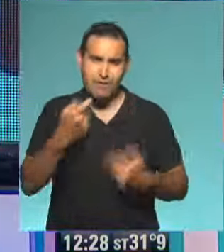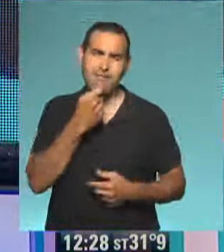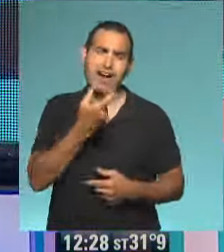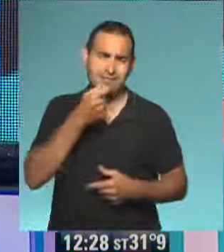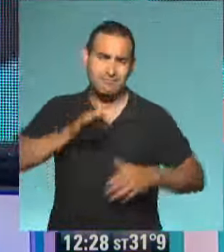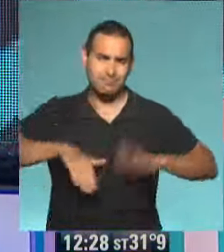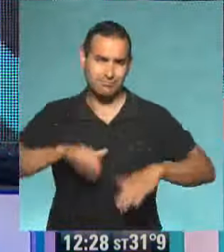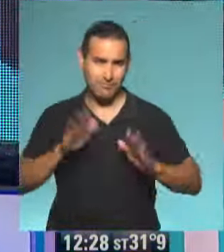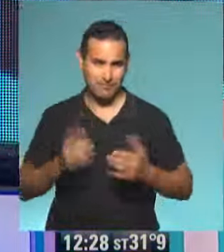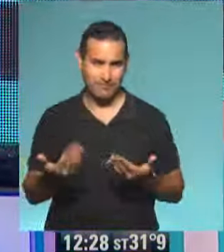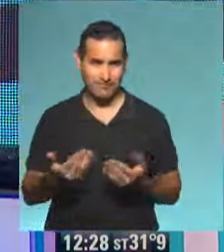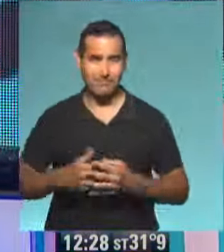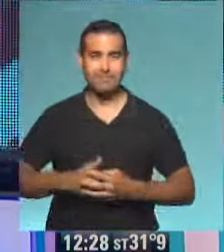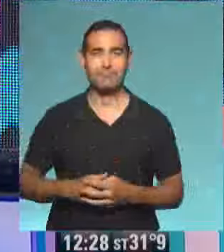simple.